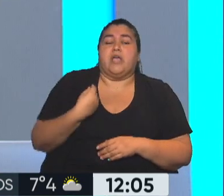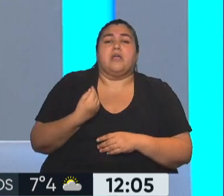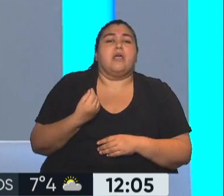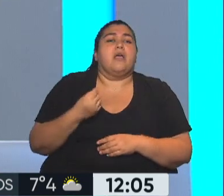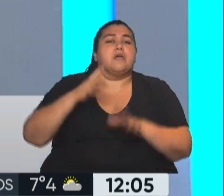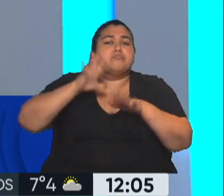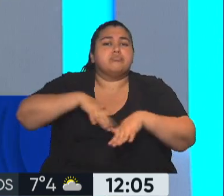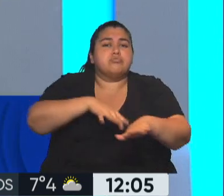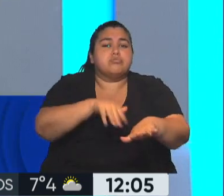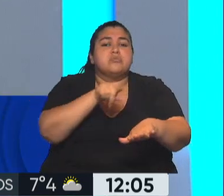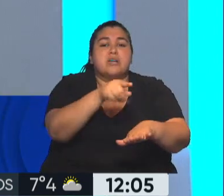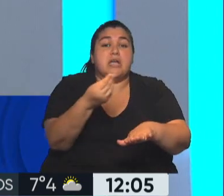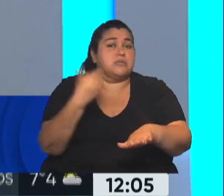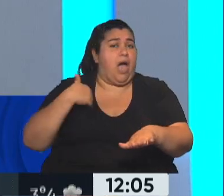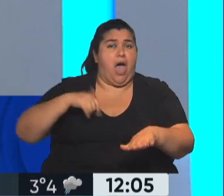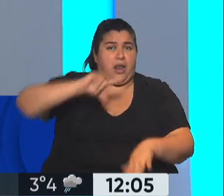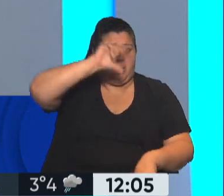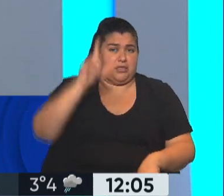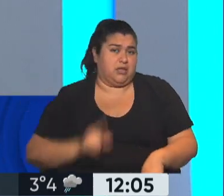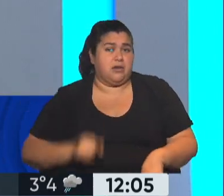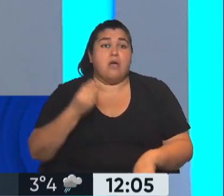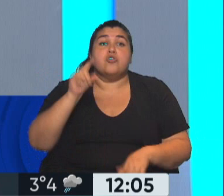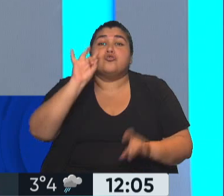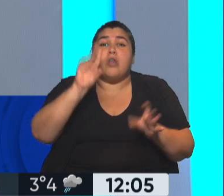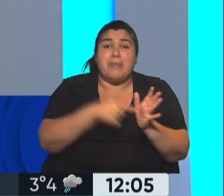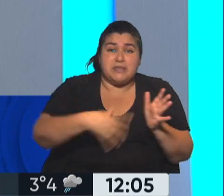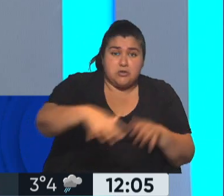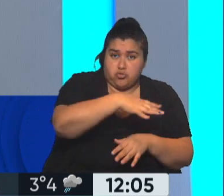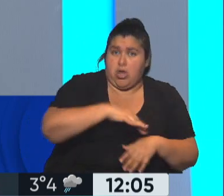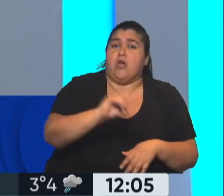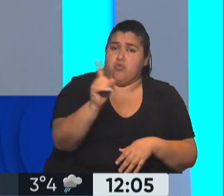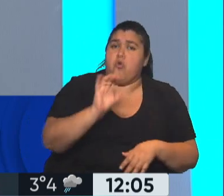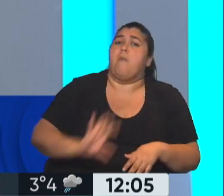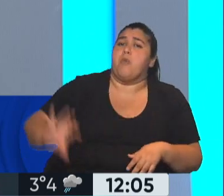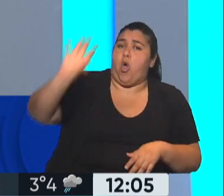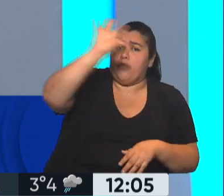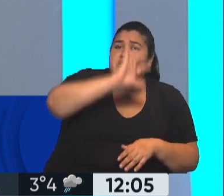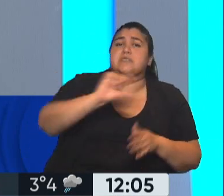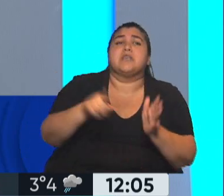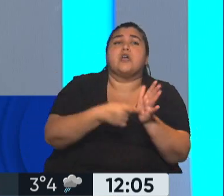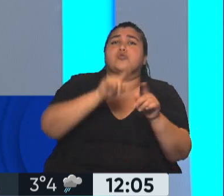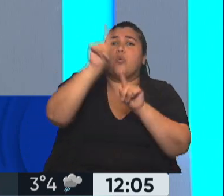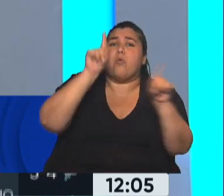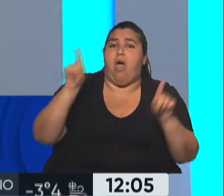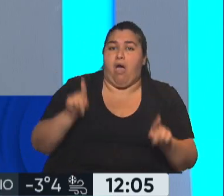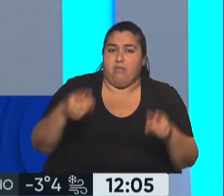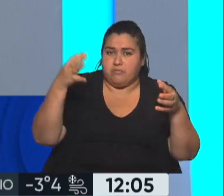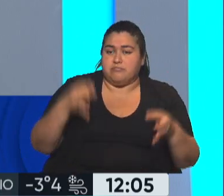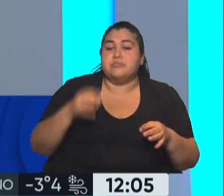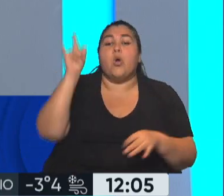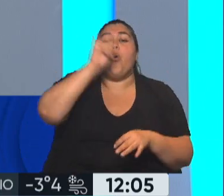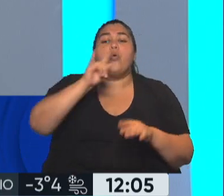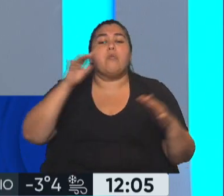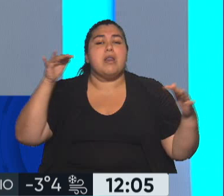para este martes en todo el país, no solo aquí en la ciudad de Buenos Aires, sino en todas las ciudades de provincia, en donde las